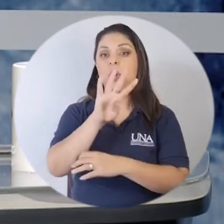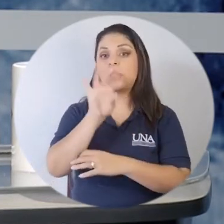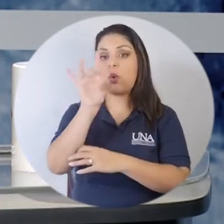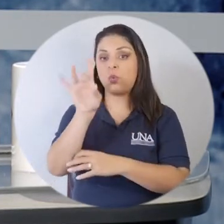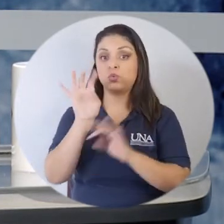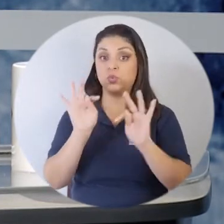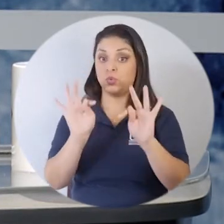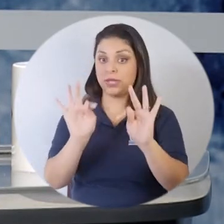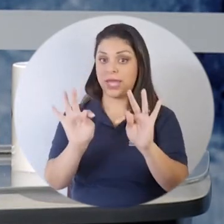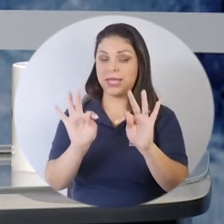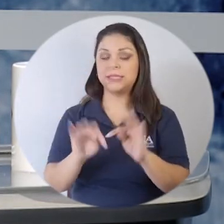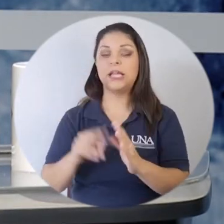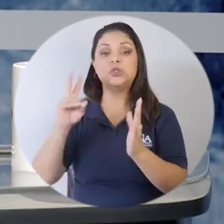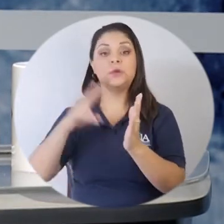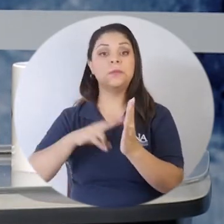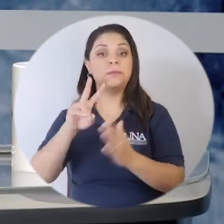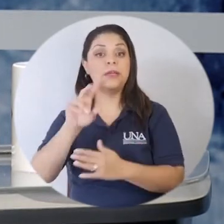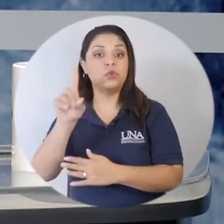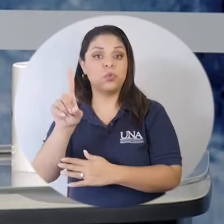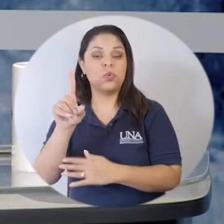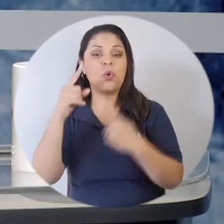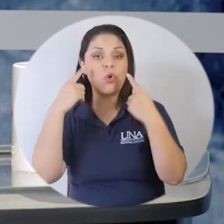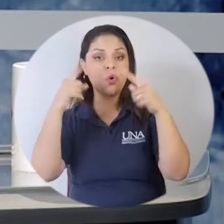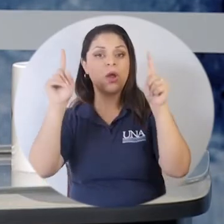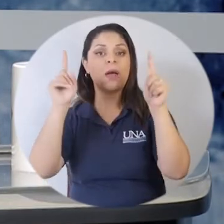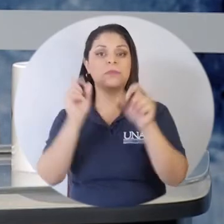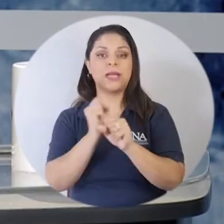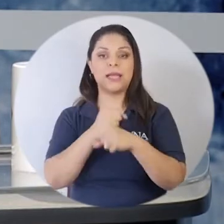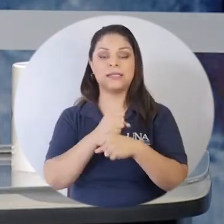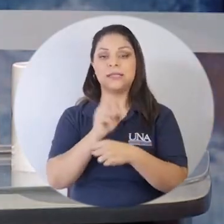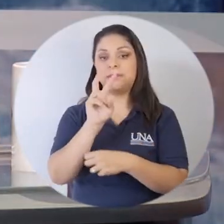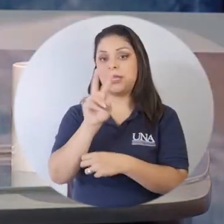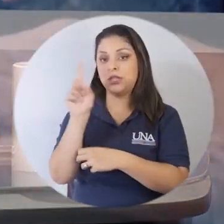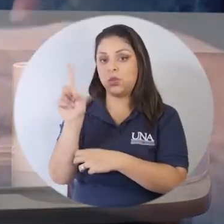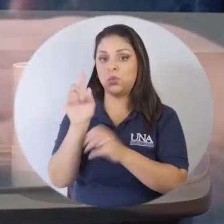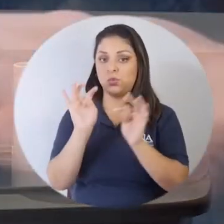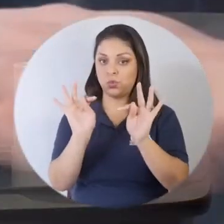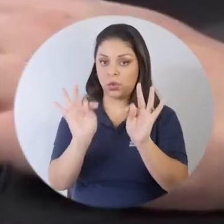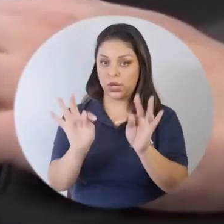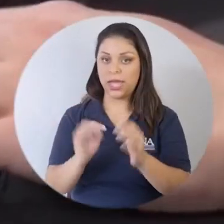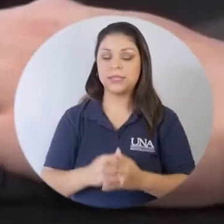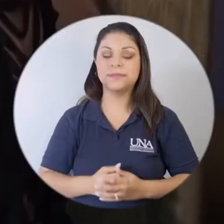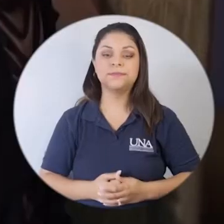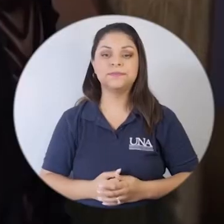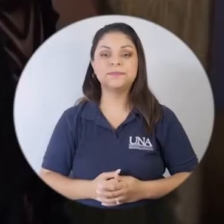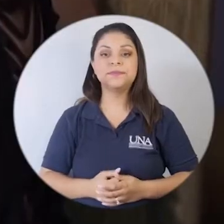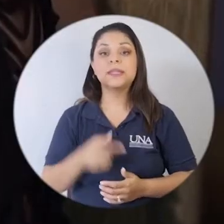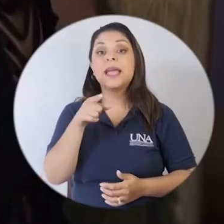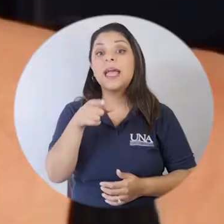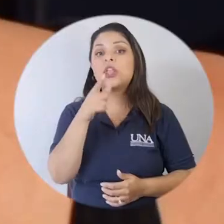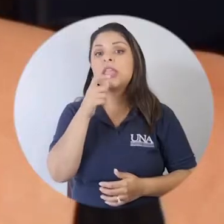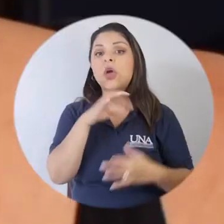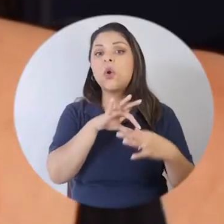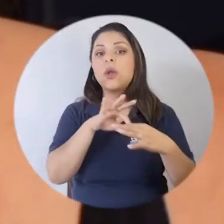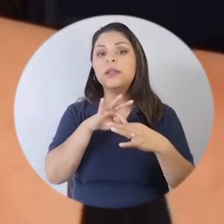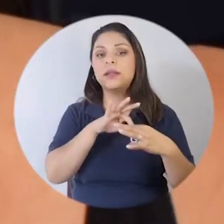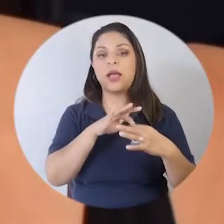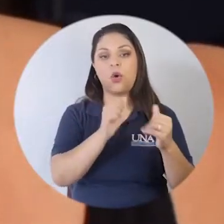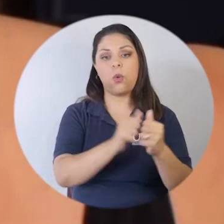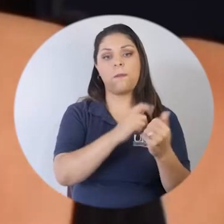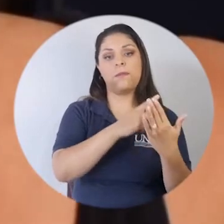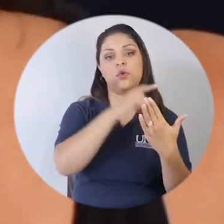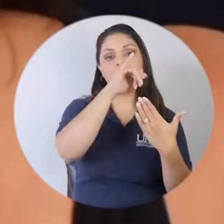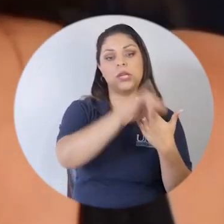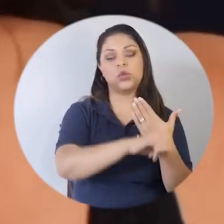48 tutorías y para el 2021 contamos con la posibilidad de desarrollar 21 tutorías. Todo esto es en coordinación con